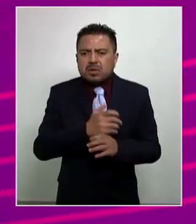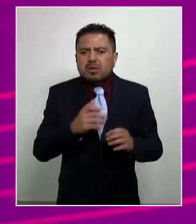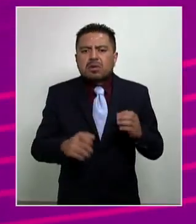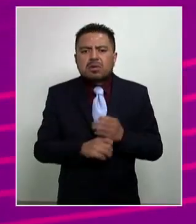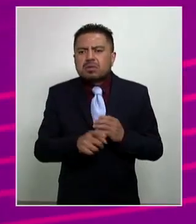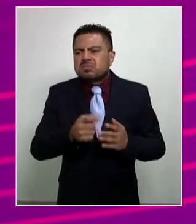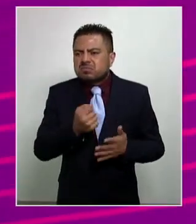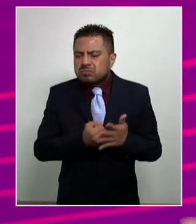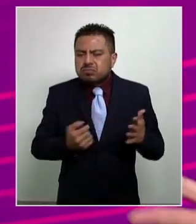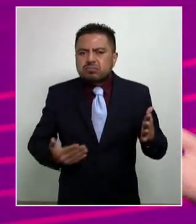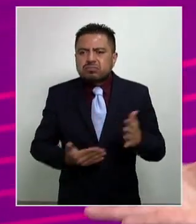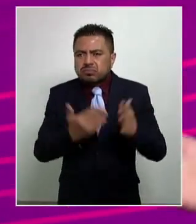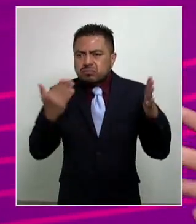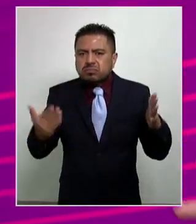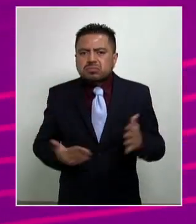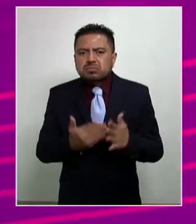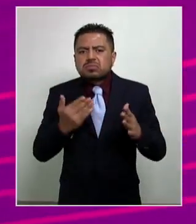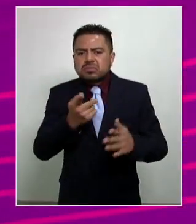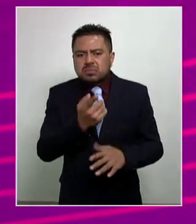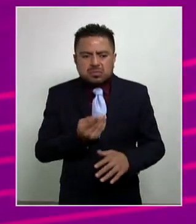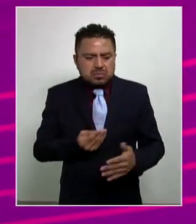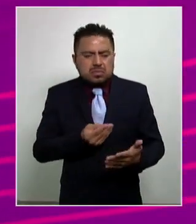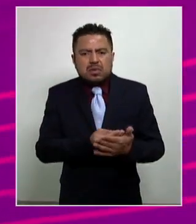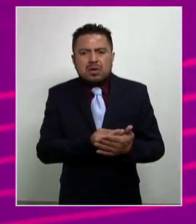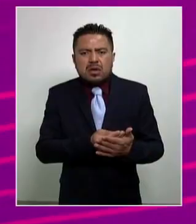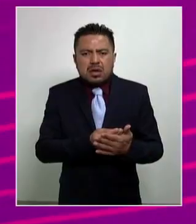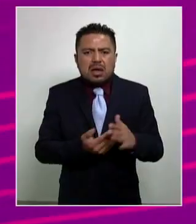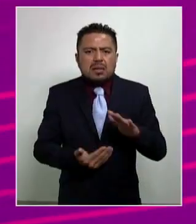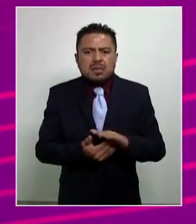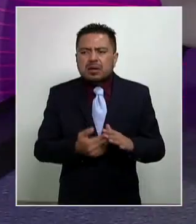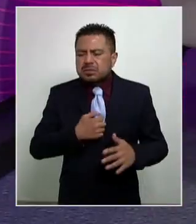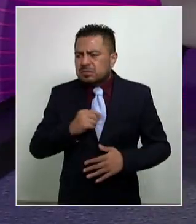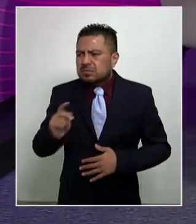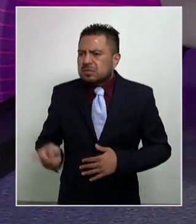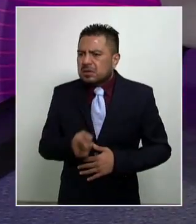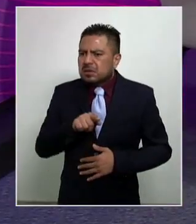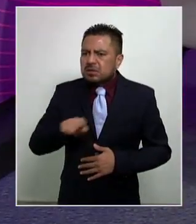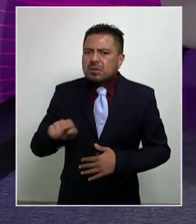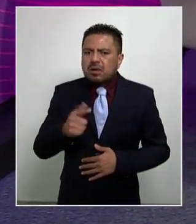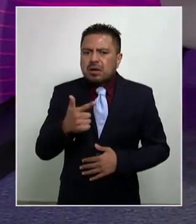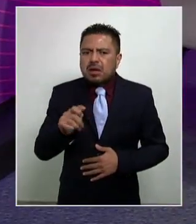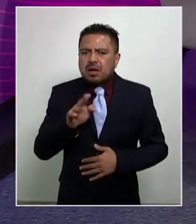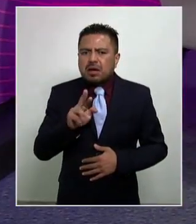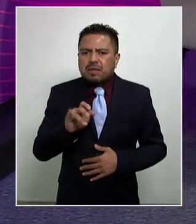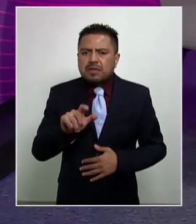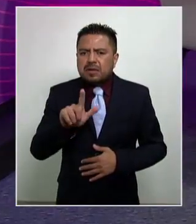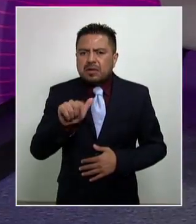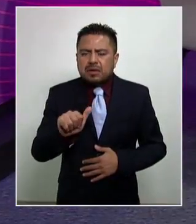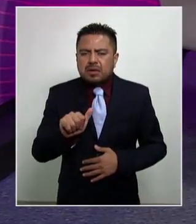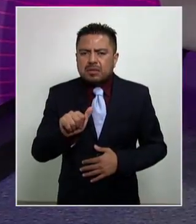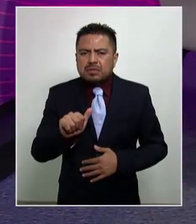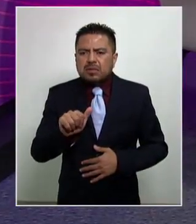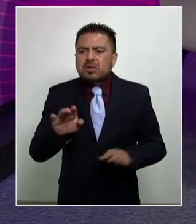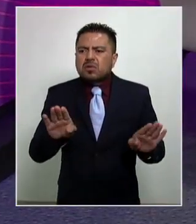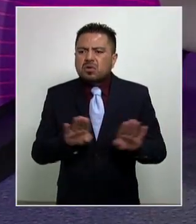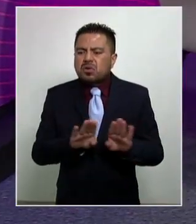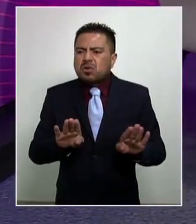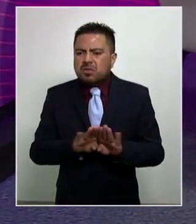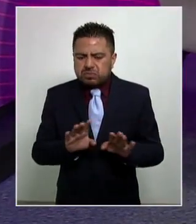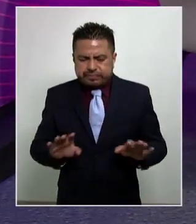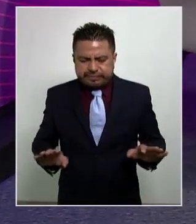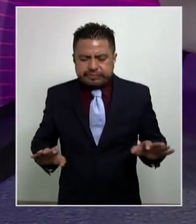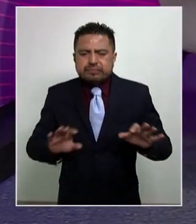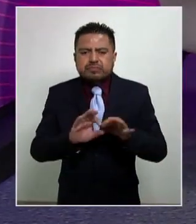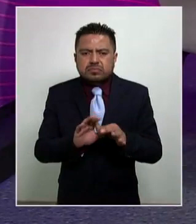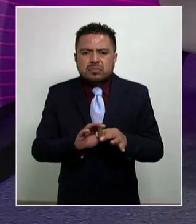atravesado. Y pones sobre la mesa, y le quisiera preguntar a Gabriela Iturralde, ¿cómo conciliamos? Porque por